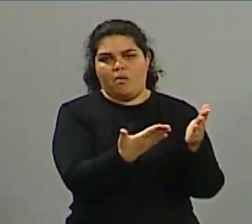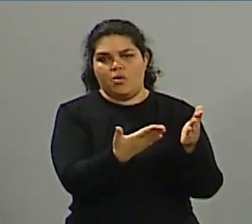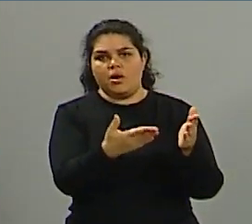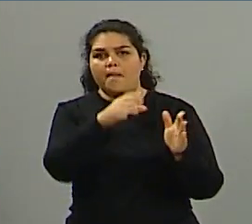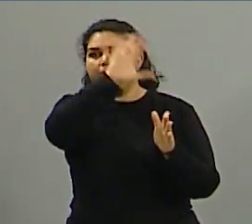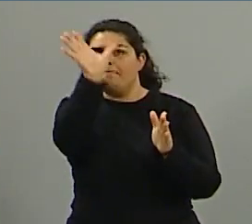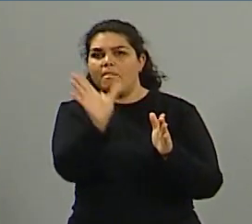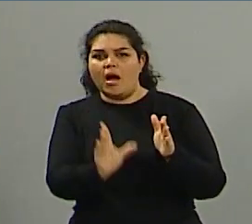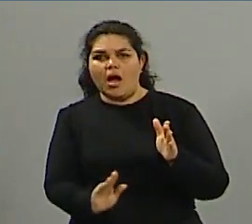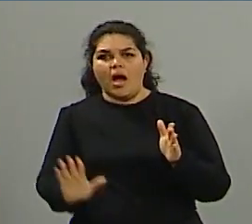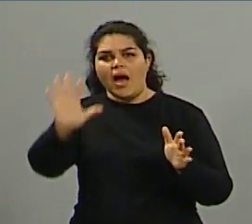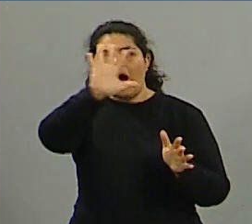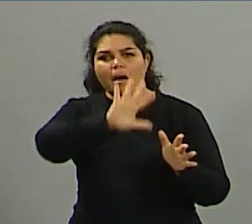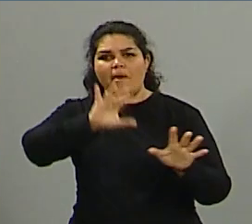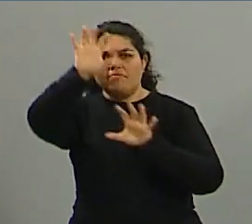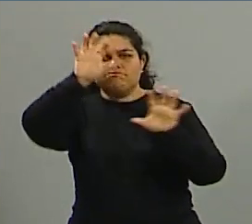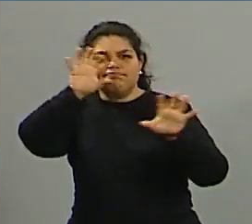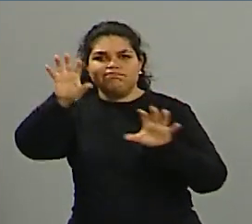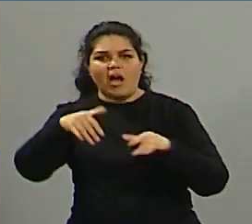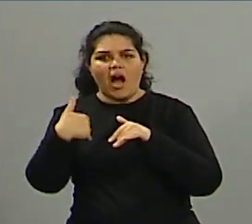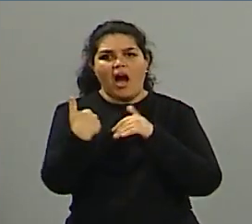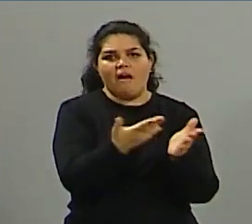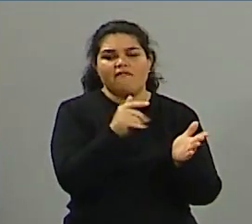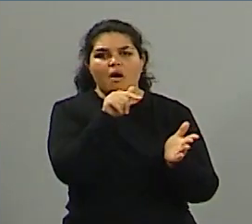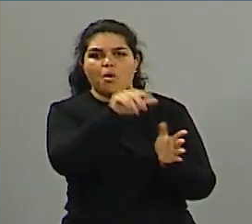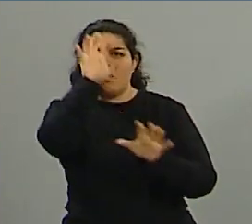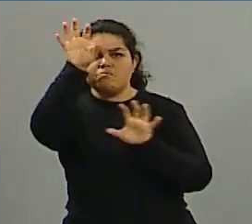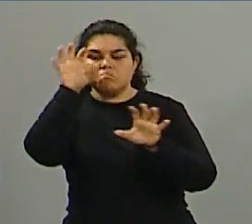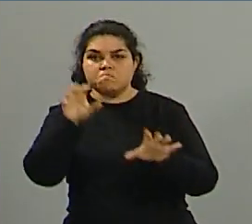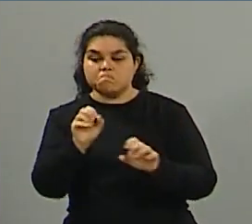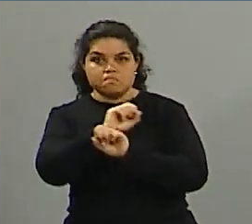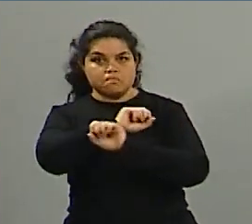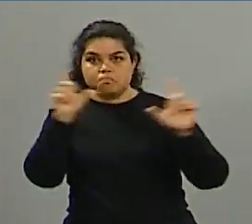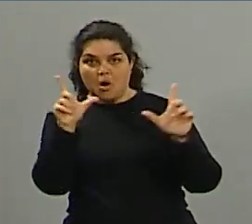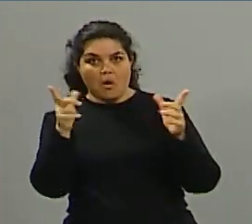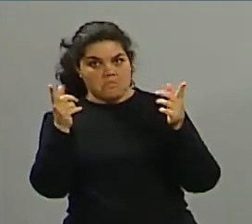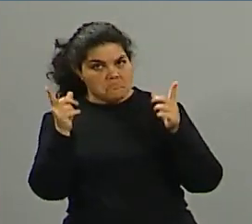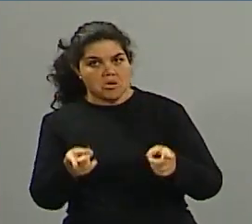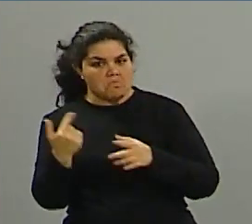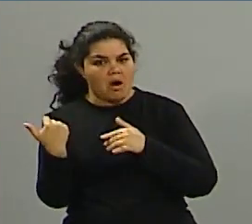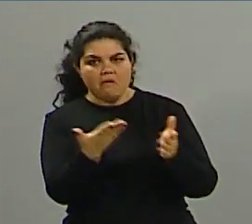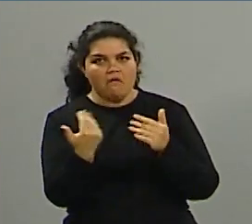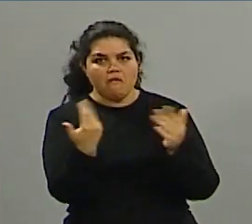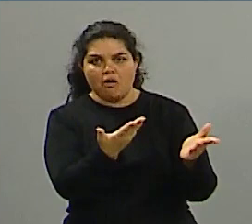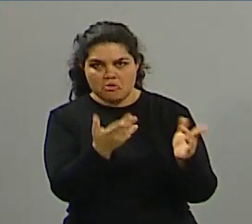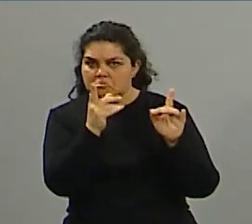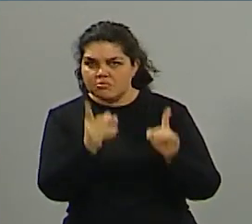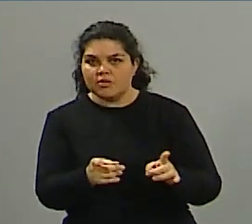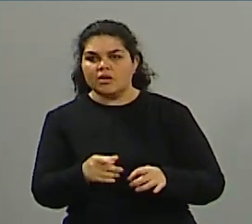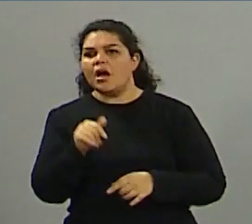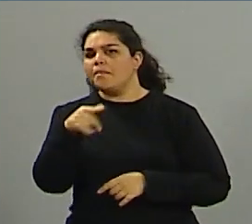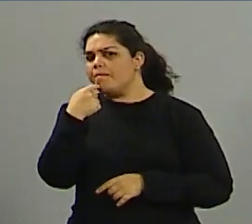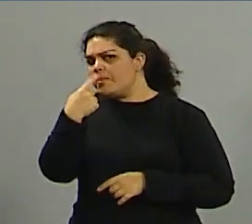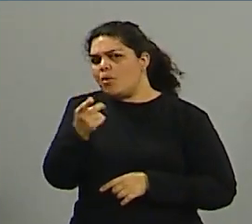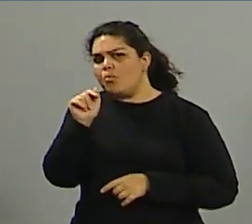nacional, realmente ha sido sin duda una gran sorpresa para muchos. Pero yo quiero preguntarte a vos si de alguna manera te sorprendía este